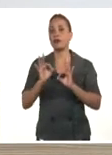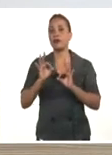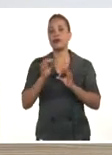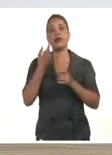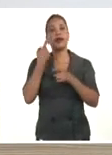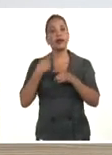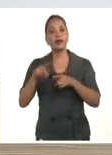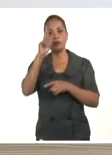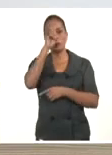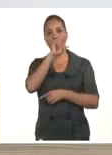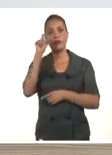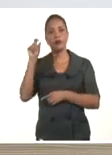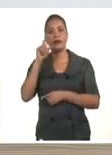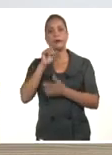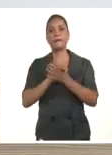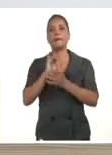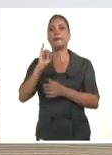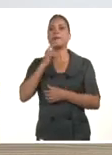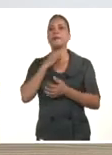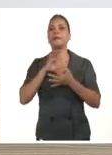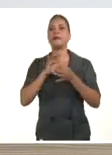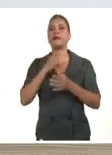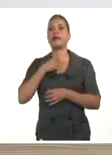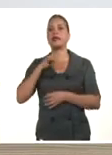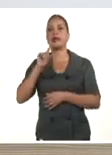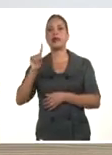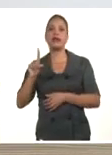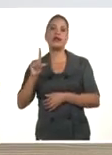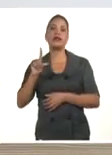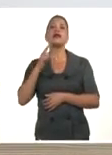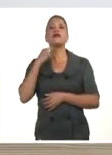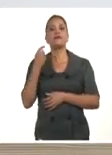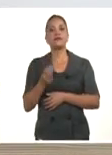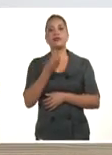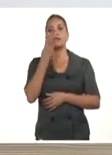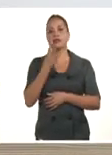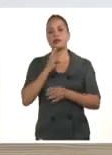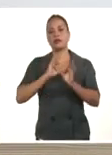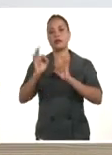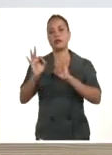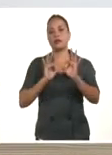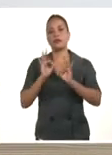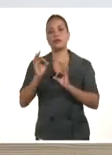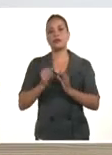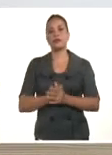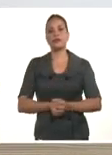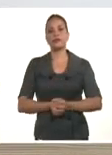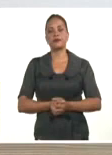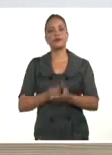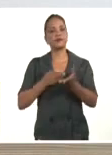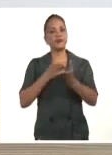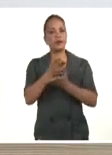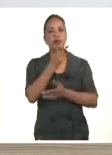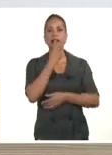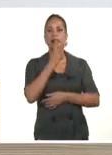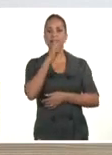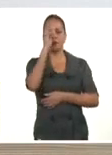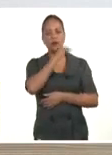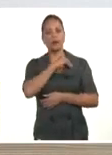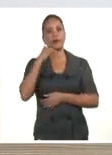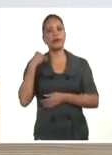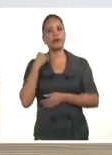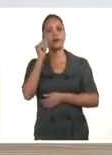en el Hospital Miguel Enrique, 3 pacientes reportados de cuidado. Se mantiene la atención médica a